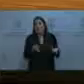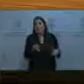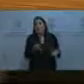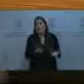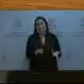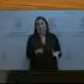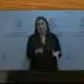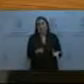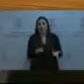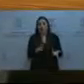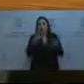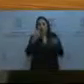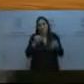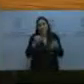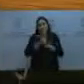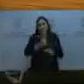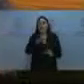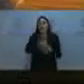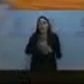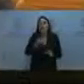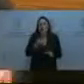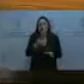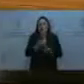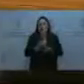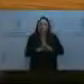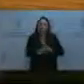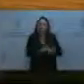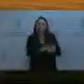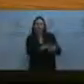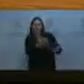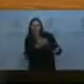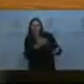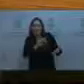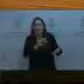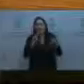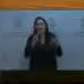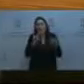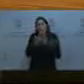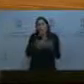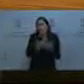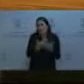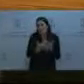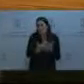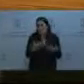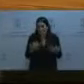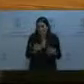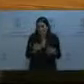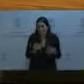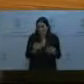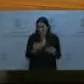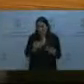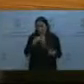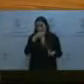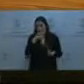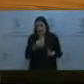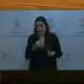la parte que realmente se vota, no lo que se interpreta o lo que se trata de justificar en una intervención.